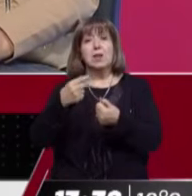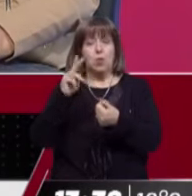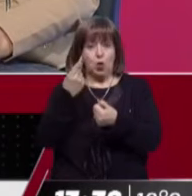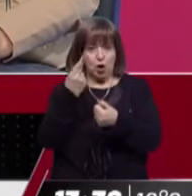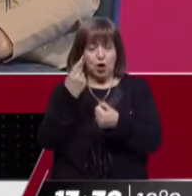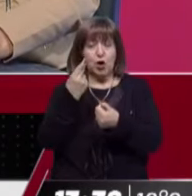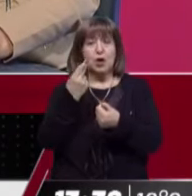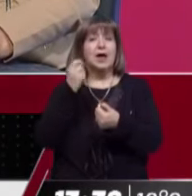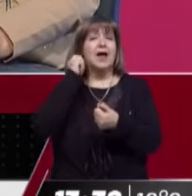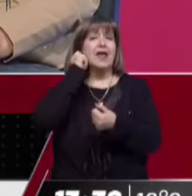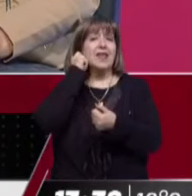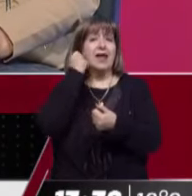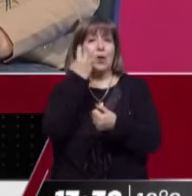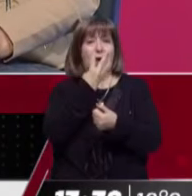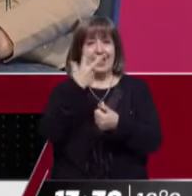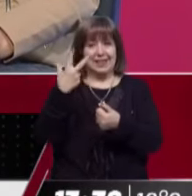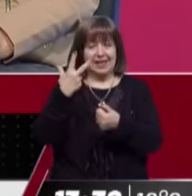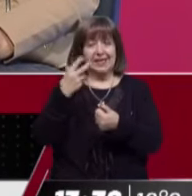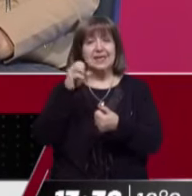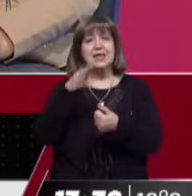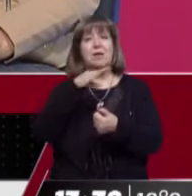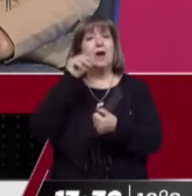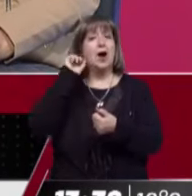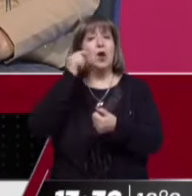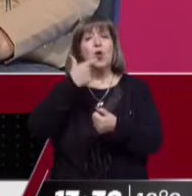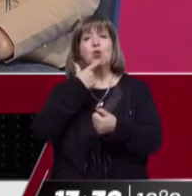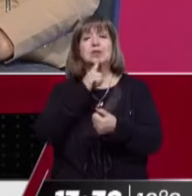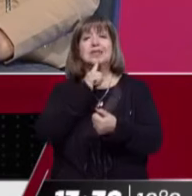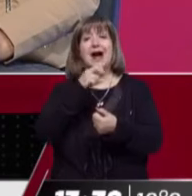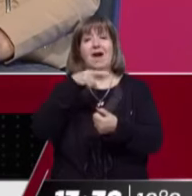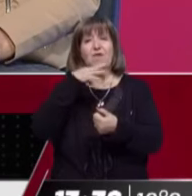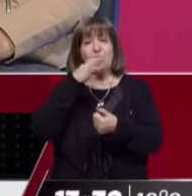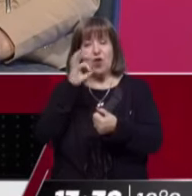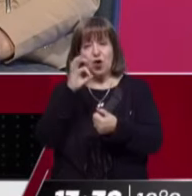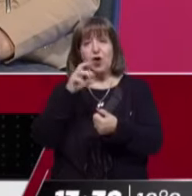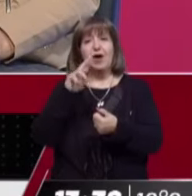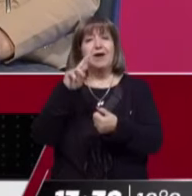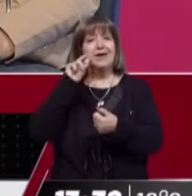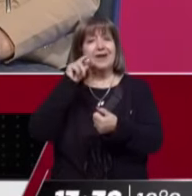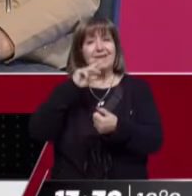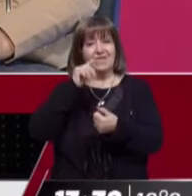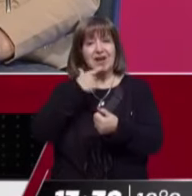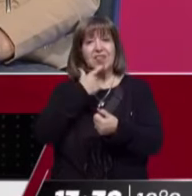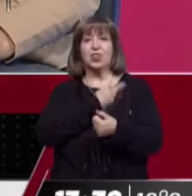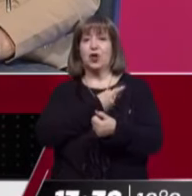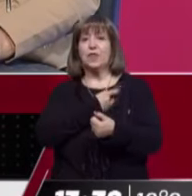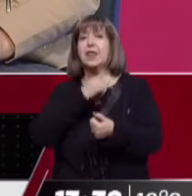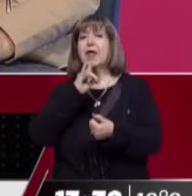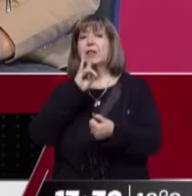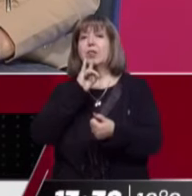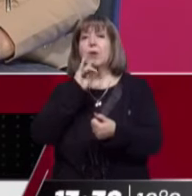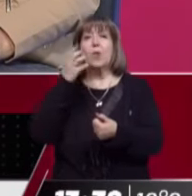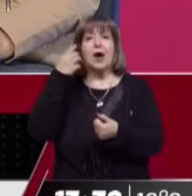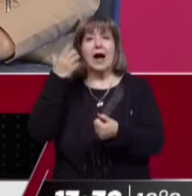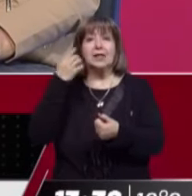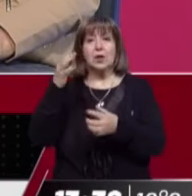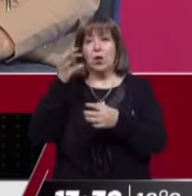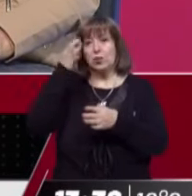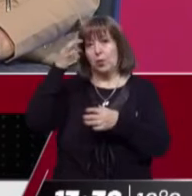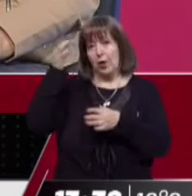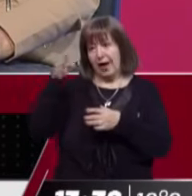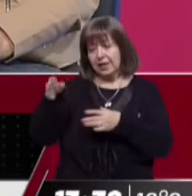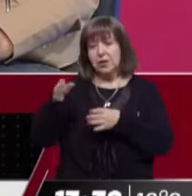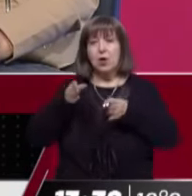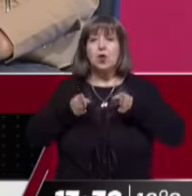vida, de 43 años, identificado como Gustavo Ernesto Rivas, en el departamento de Tupungato. El hecho ocurrió sobre ruta